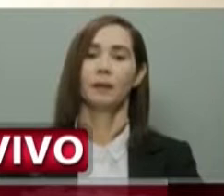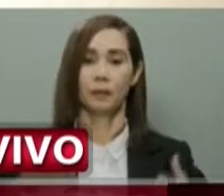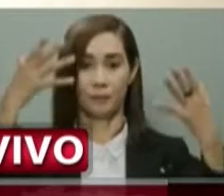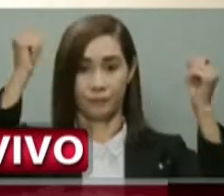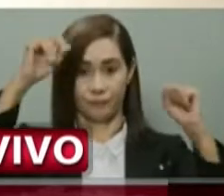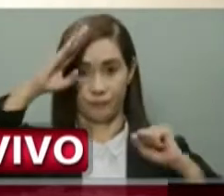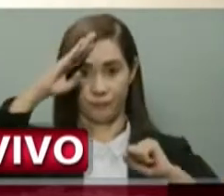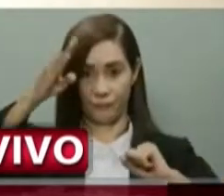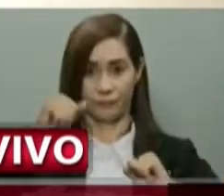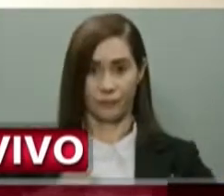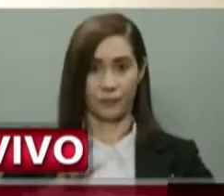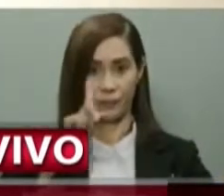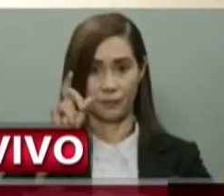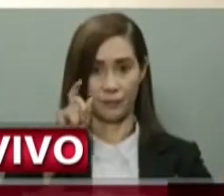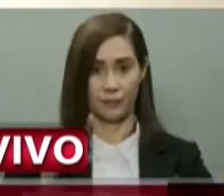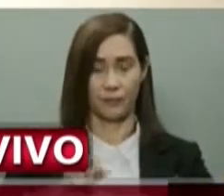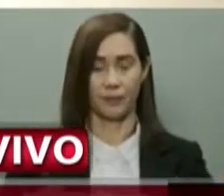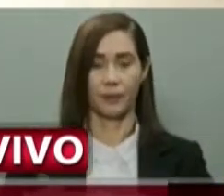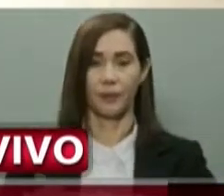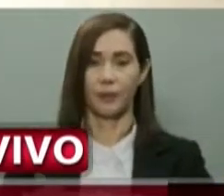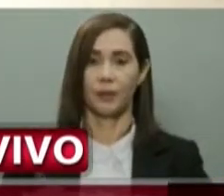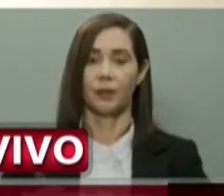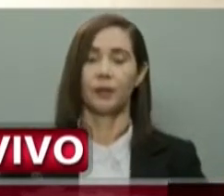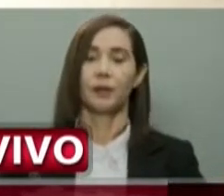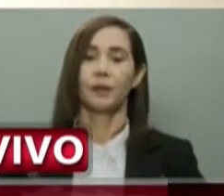Presidente, saludo. Pedro Castro, Periódico Nacional. Con